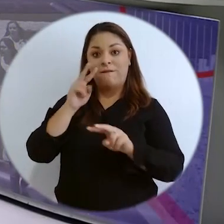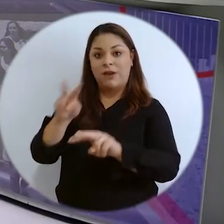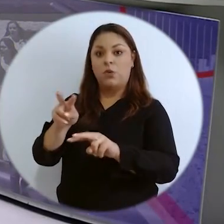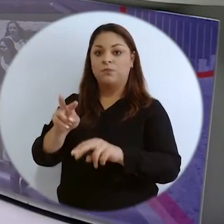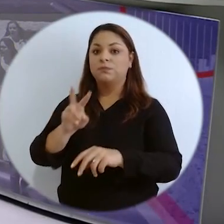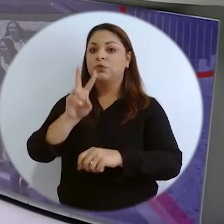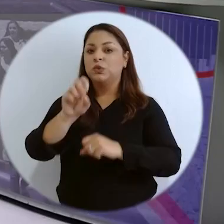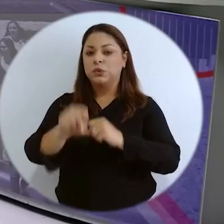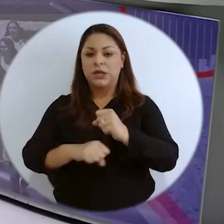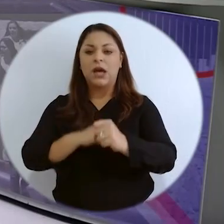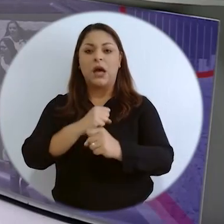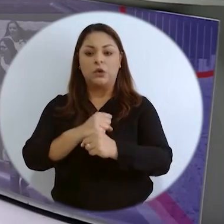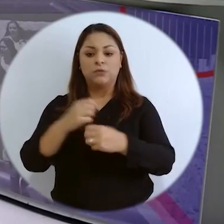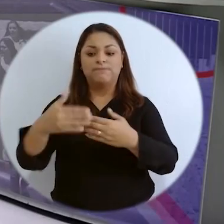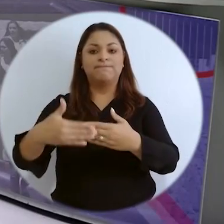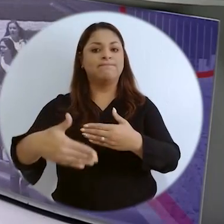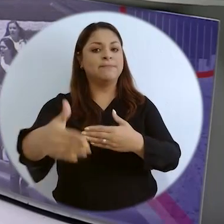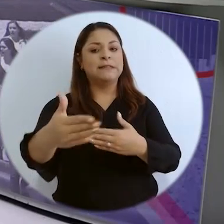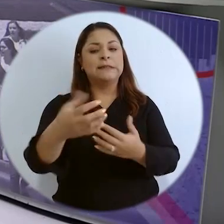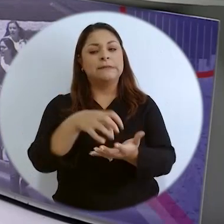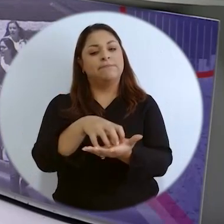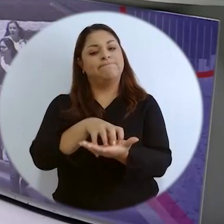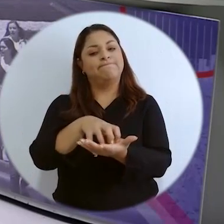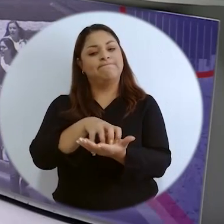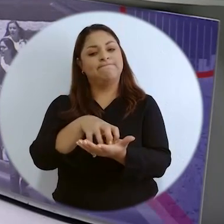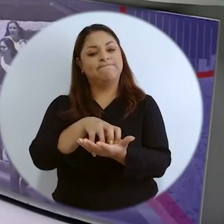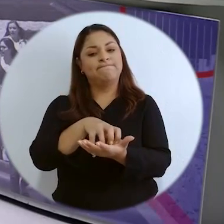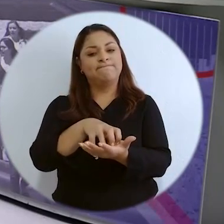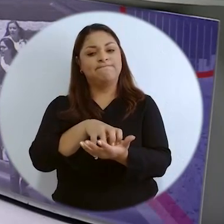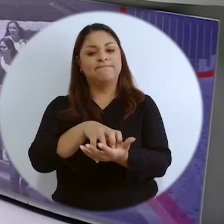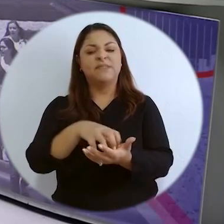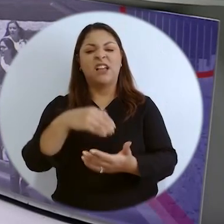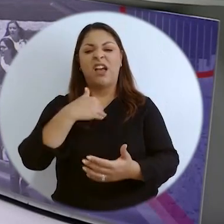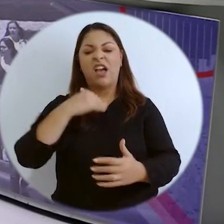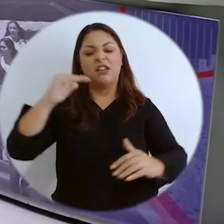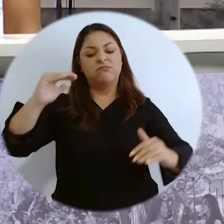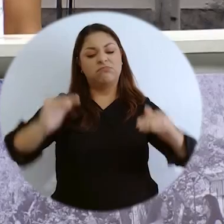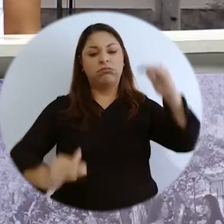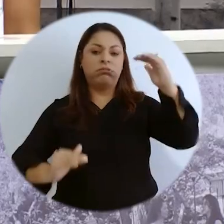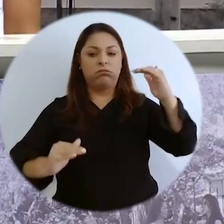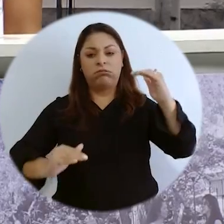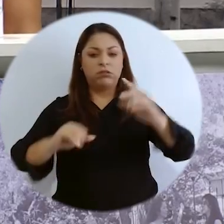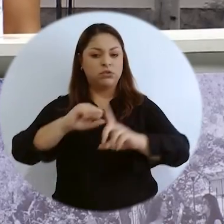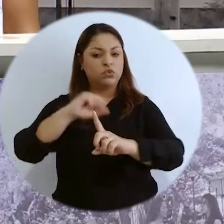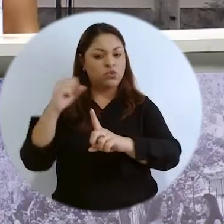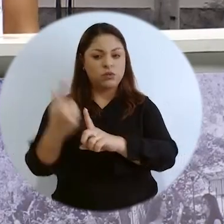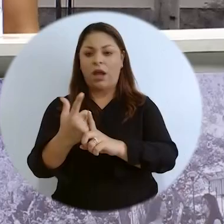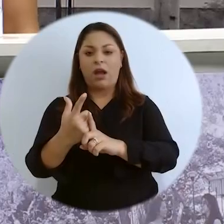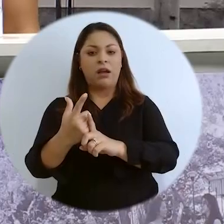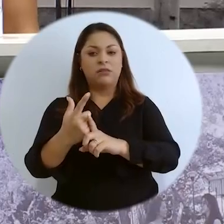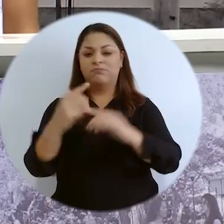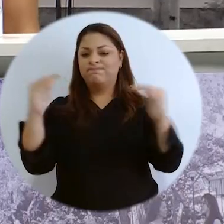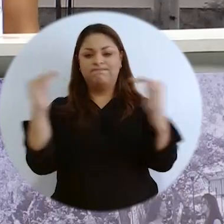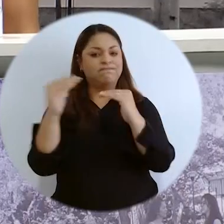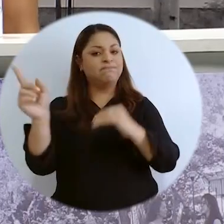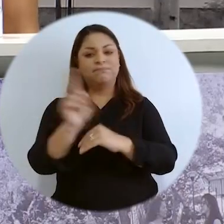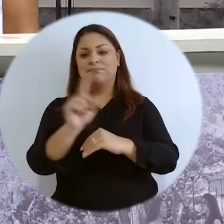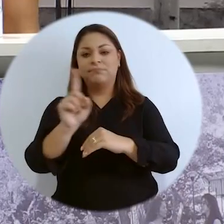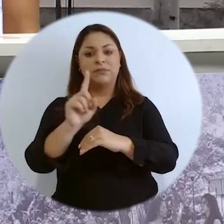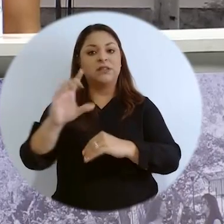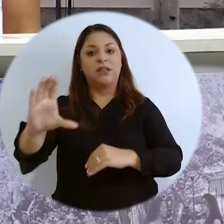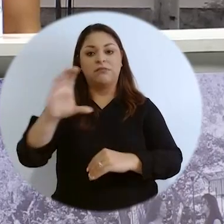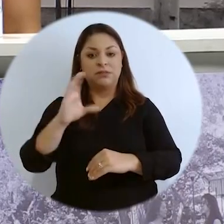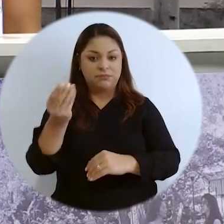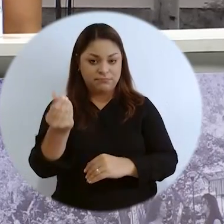Yo veo 2 años muy inciertos. Tenemos una brecha social, una brecha en términos de